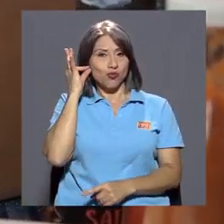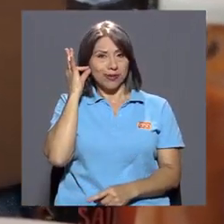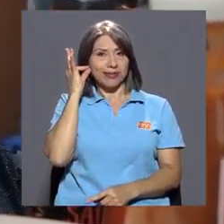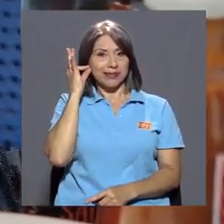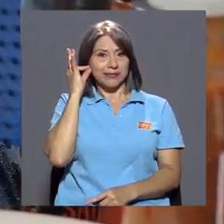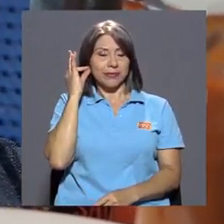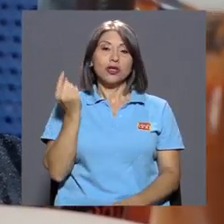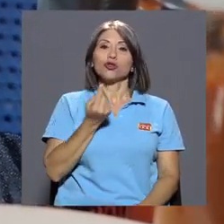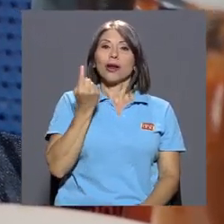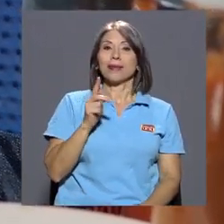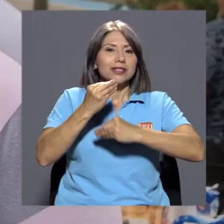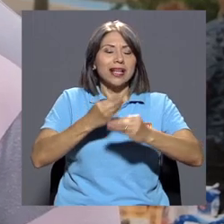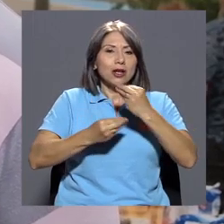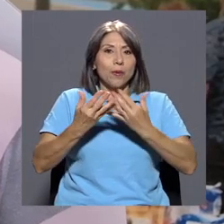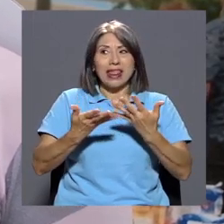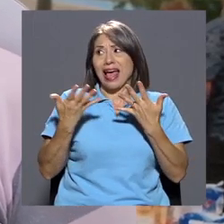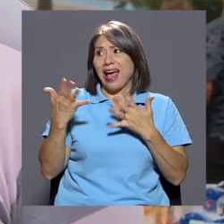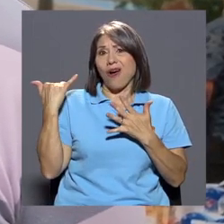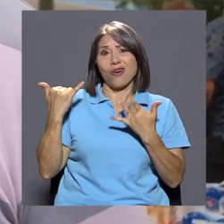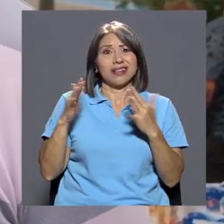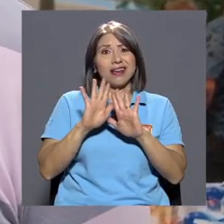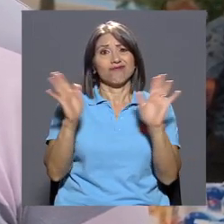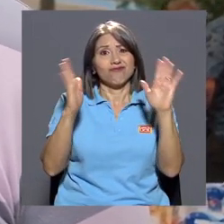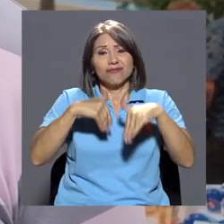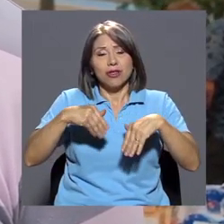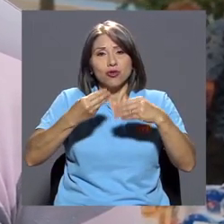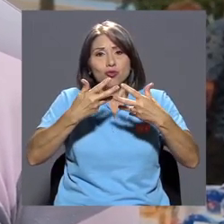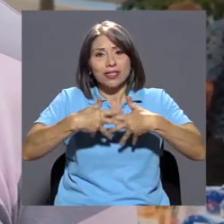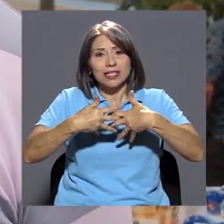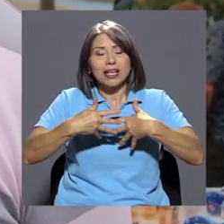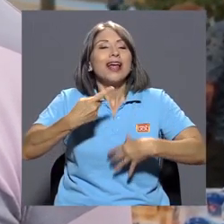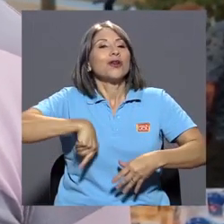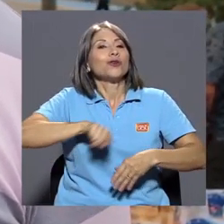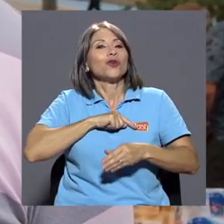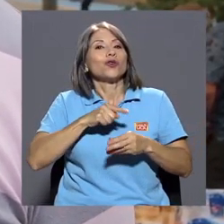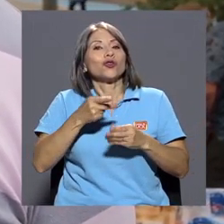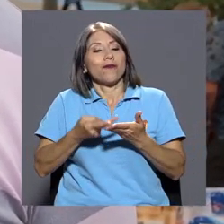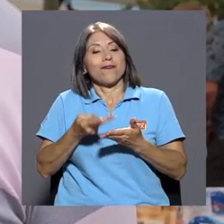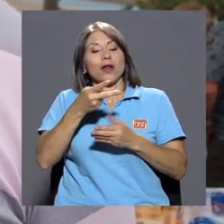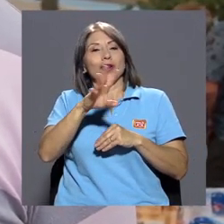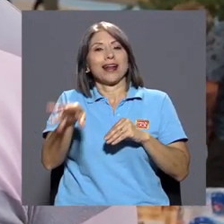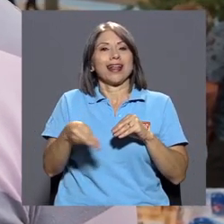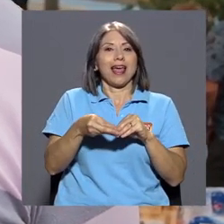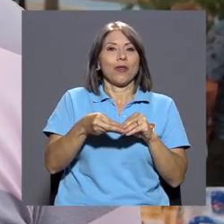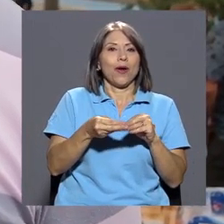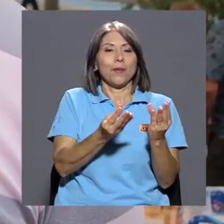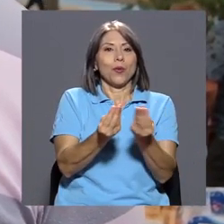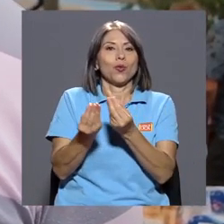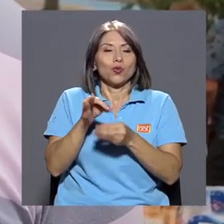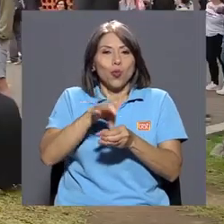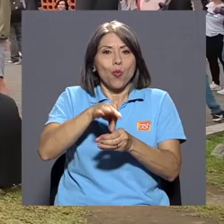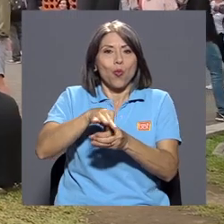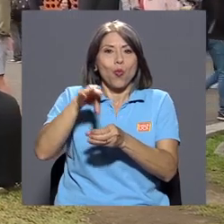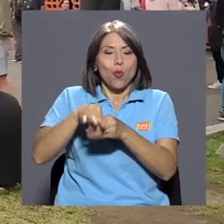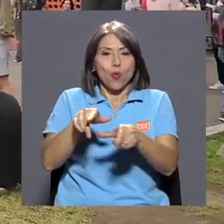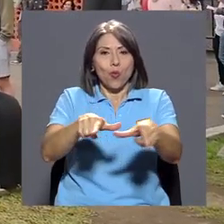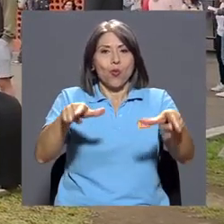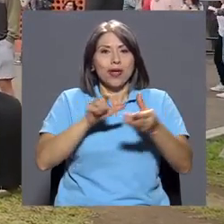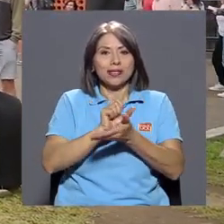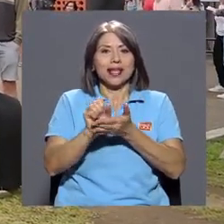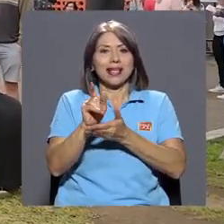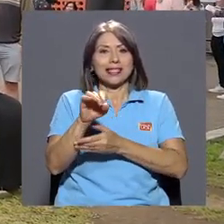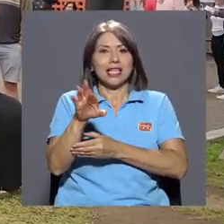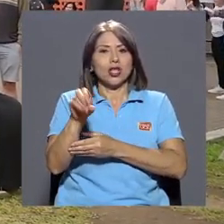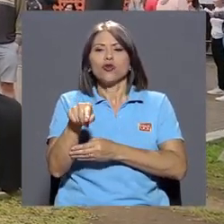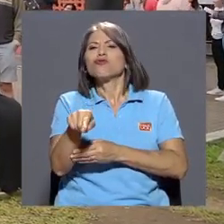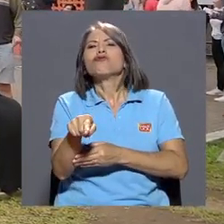solamente somos 3 hombres. Y trabajamos con los productos alimenticios funcionales, que es tratar de devolverle a la